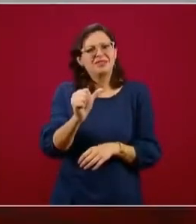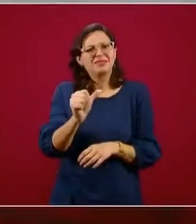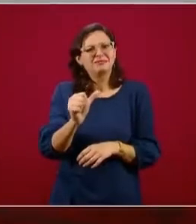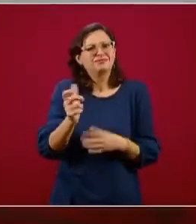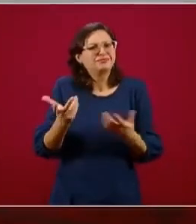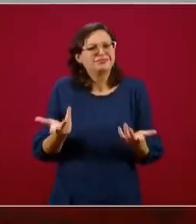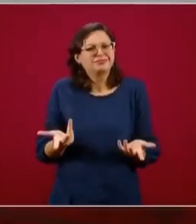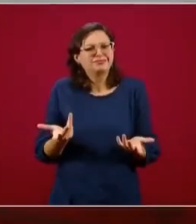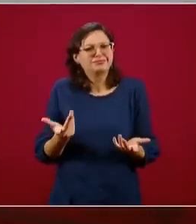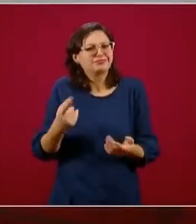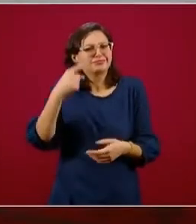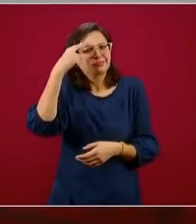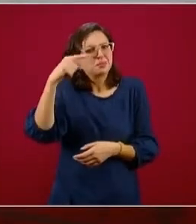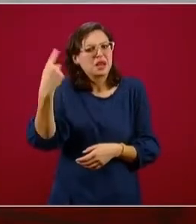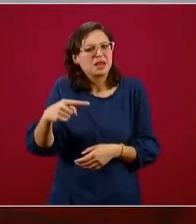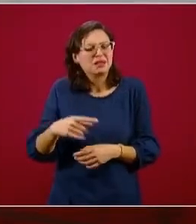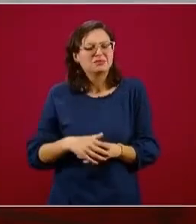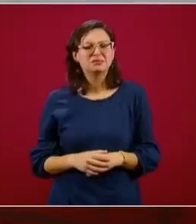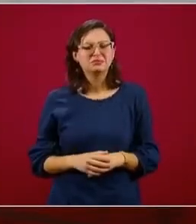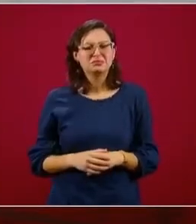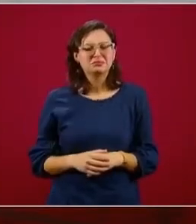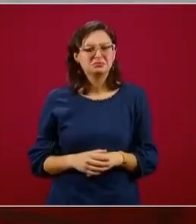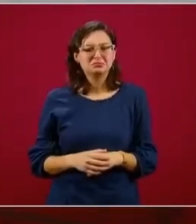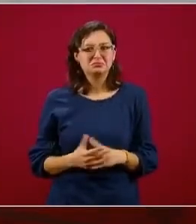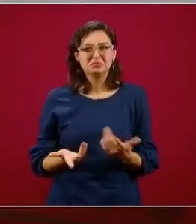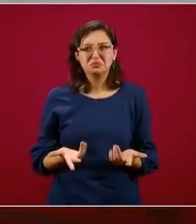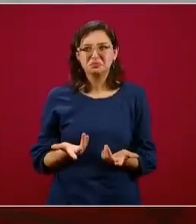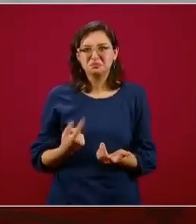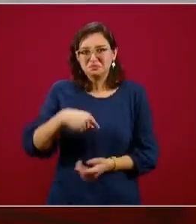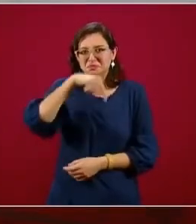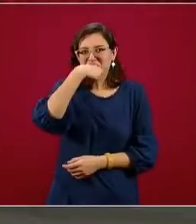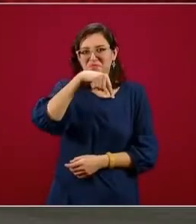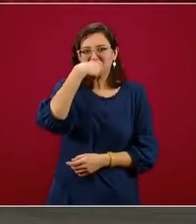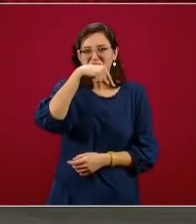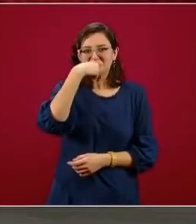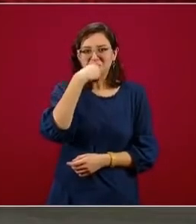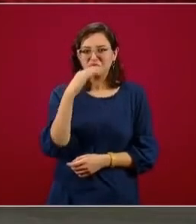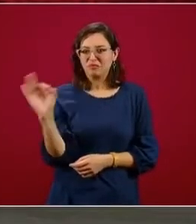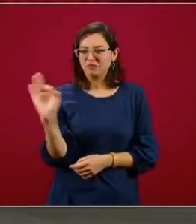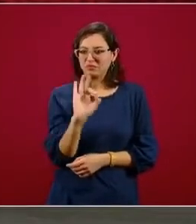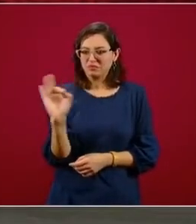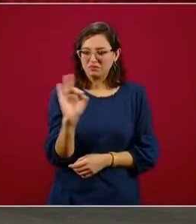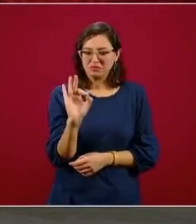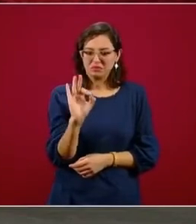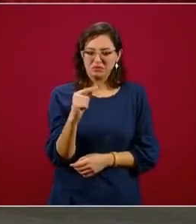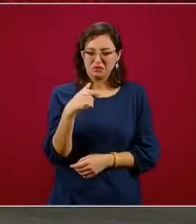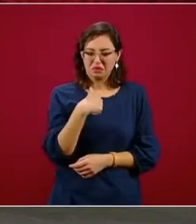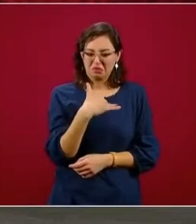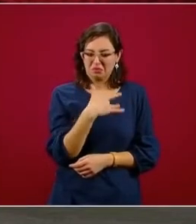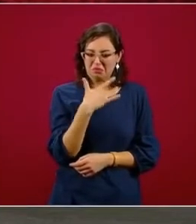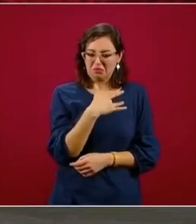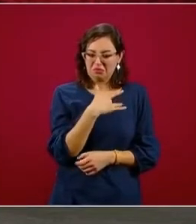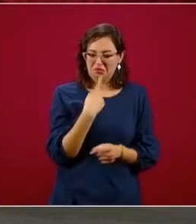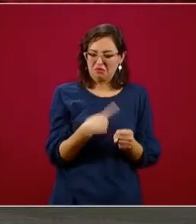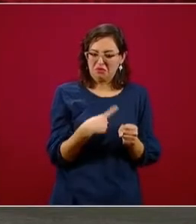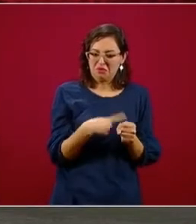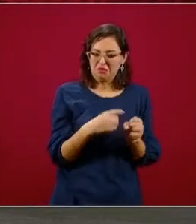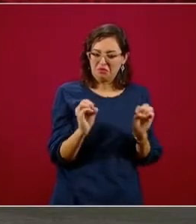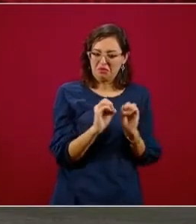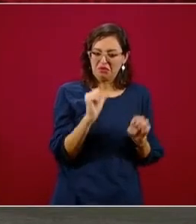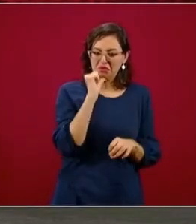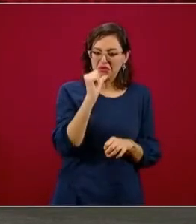me va a llevar no va a representar ninguna opción. Además, el hecho de que yo me haga una prueba estando sintomático, si esta